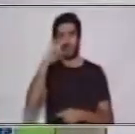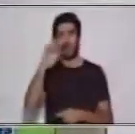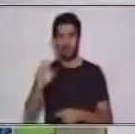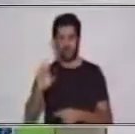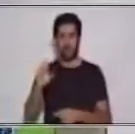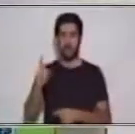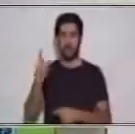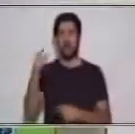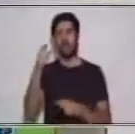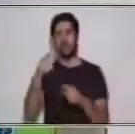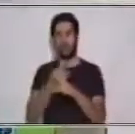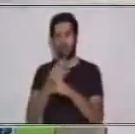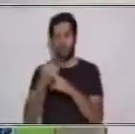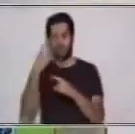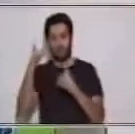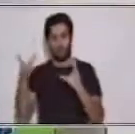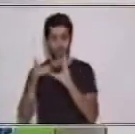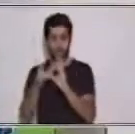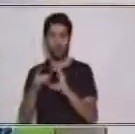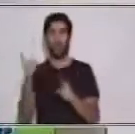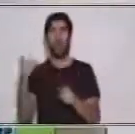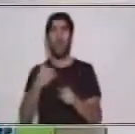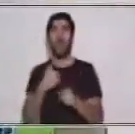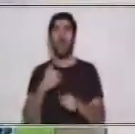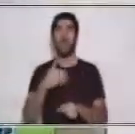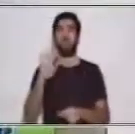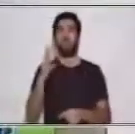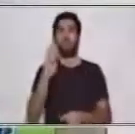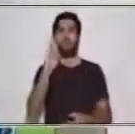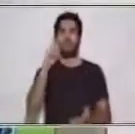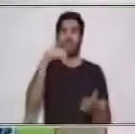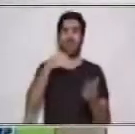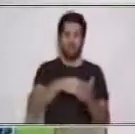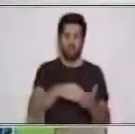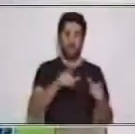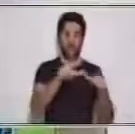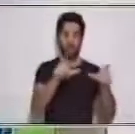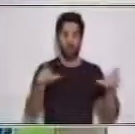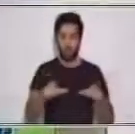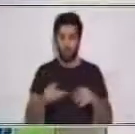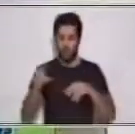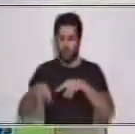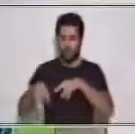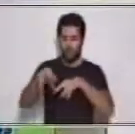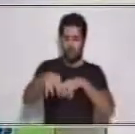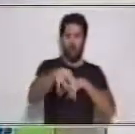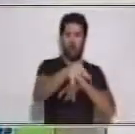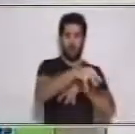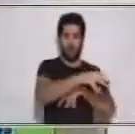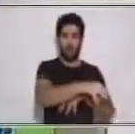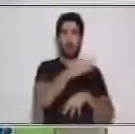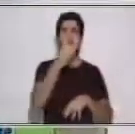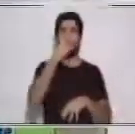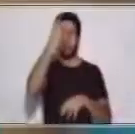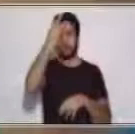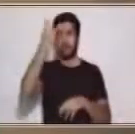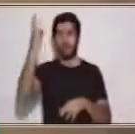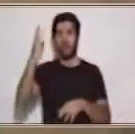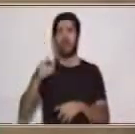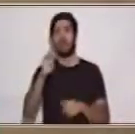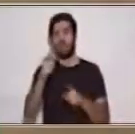probable. Existen alrededor de 3.000 sitios arqueológicos, de